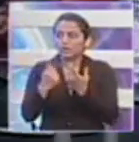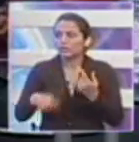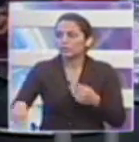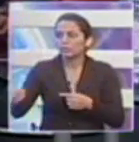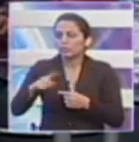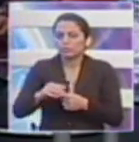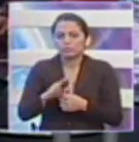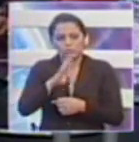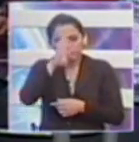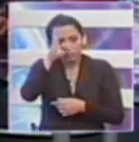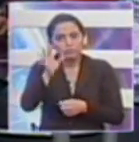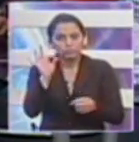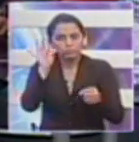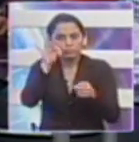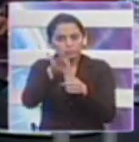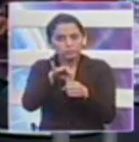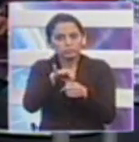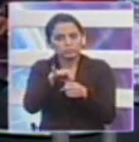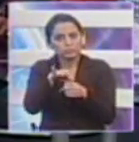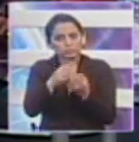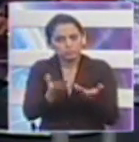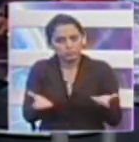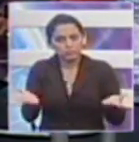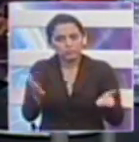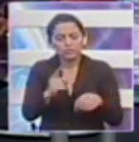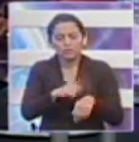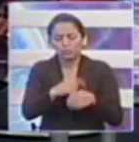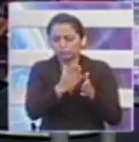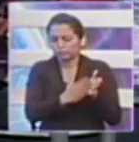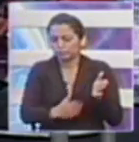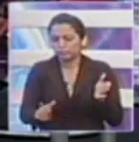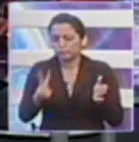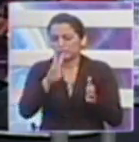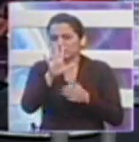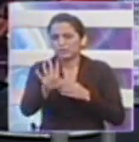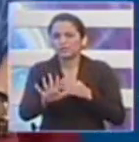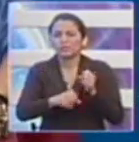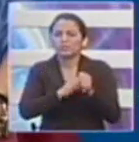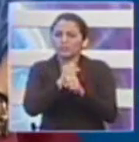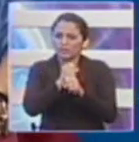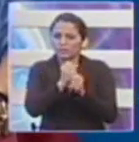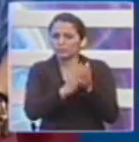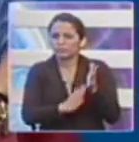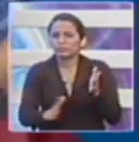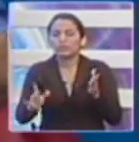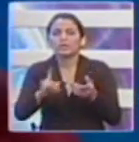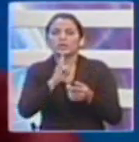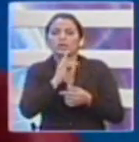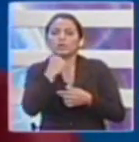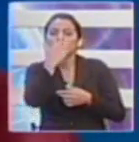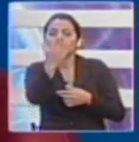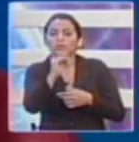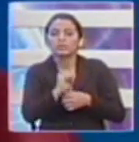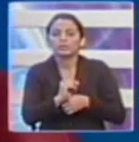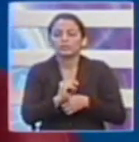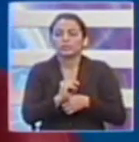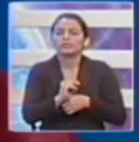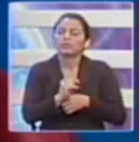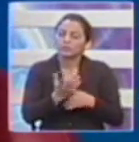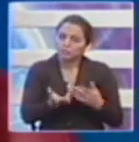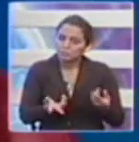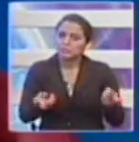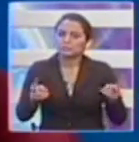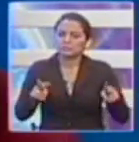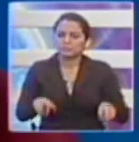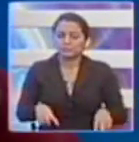nos hemos convertido en los últimos 25 años de inmigración en Europa, en más de 100 años en los Estados Unidos, en líderes familiares. En